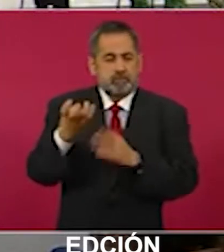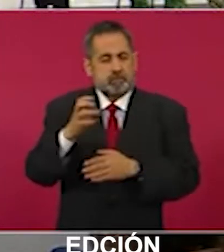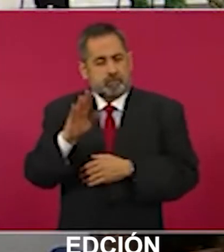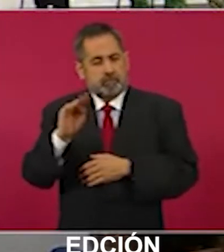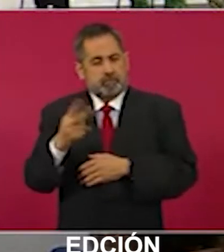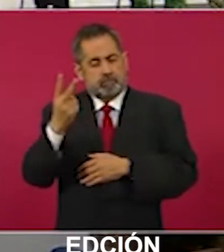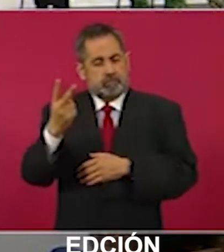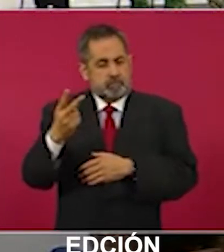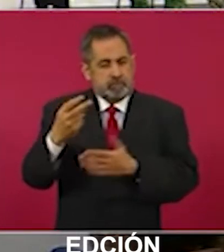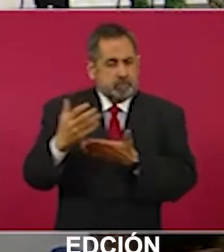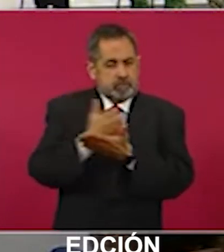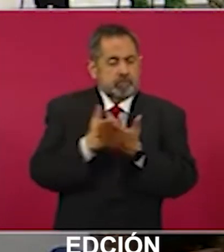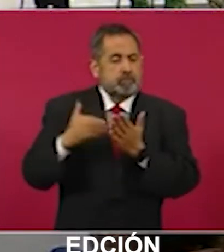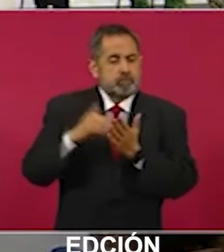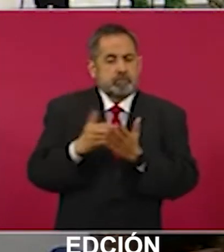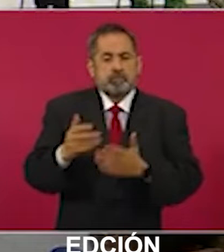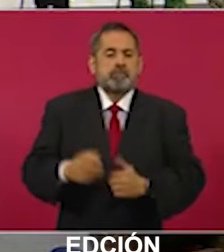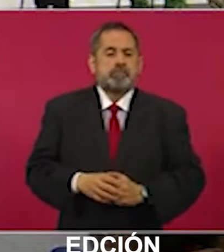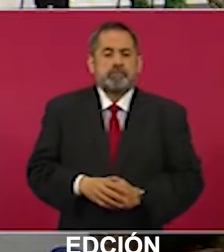3,492,000.